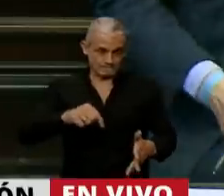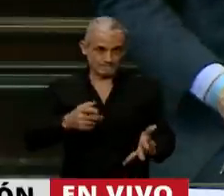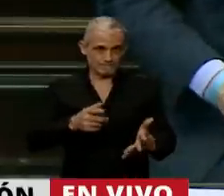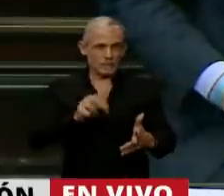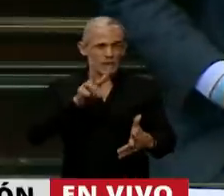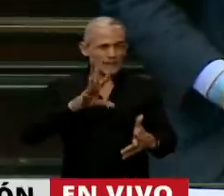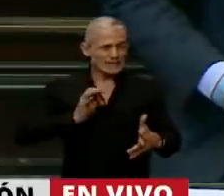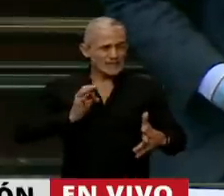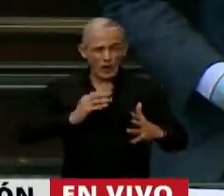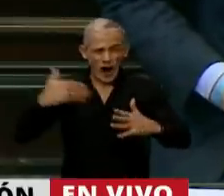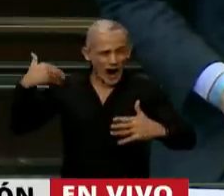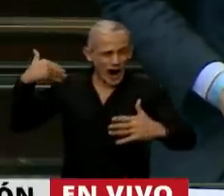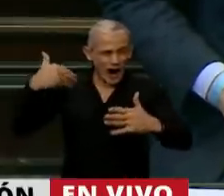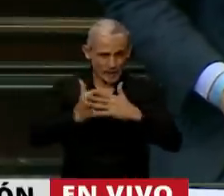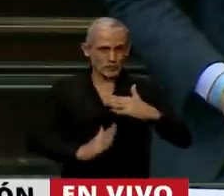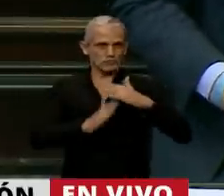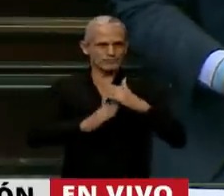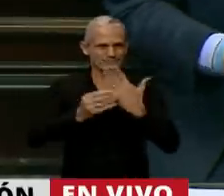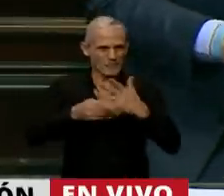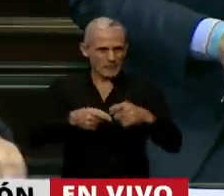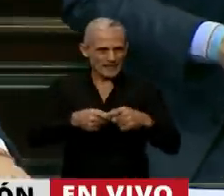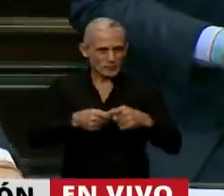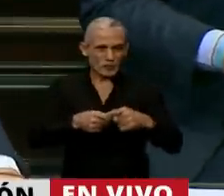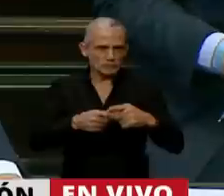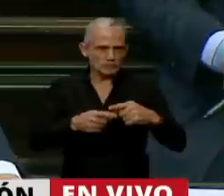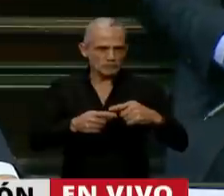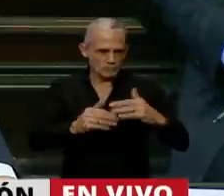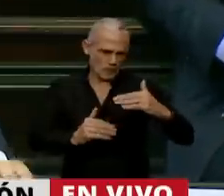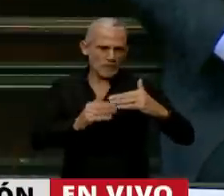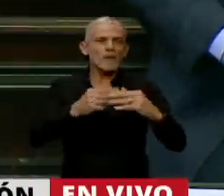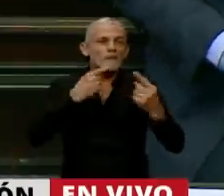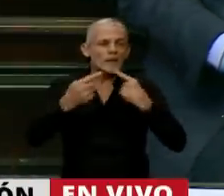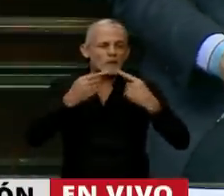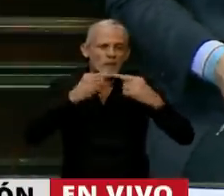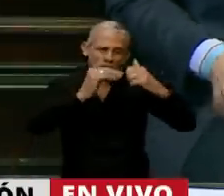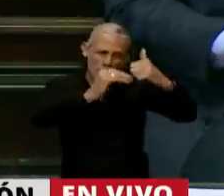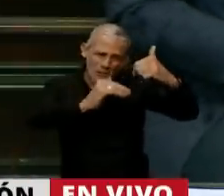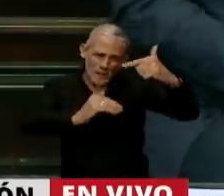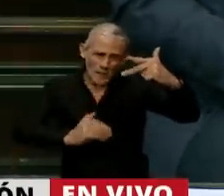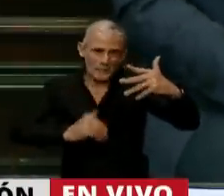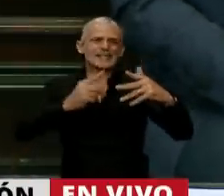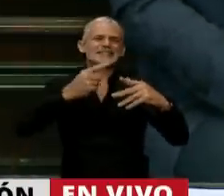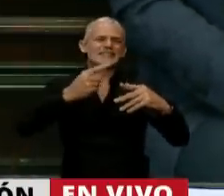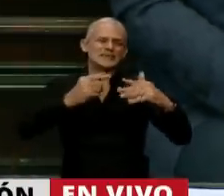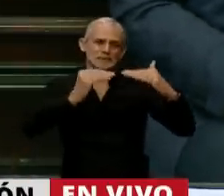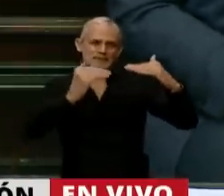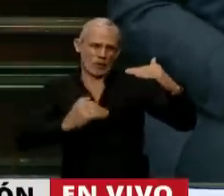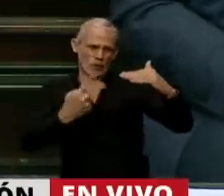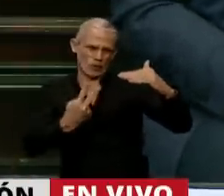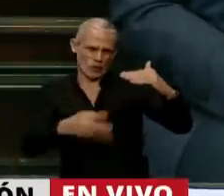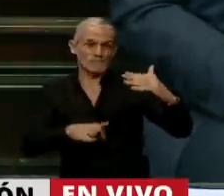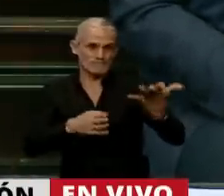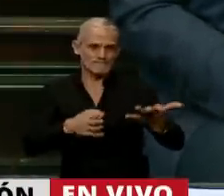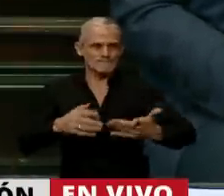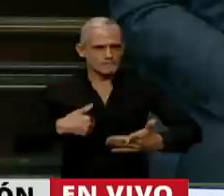desde los 25 años que lleva la Jefatura de Gabinete. Es el informe más largo con más preguntas, el segundo. Ahora, lo que